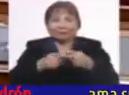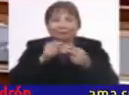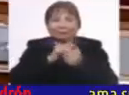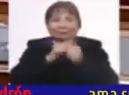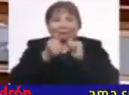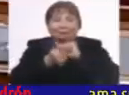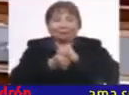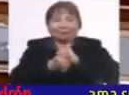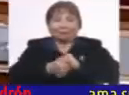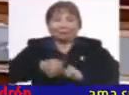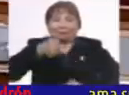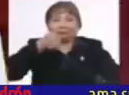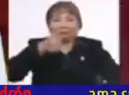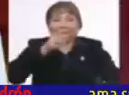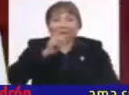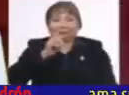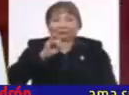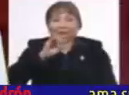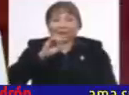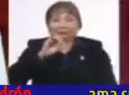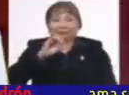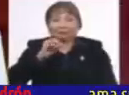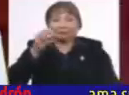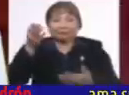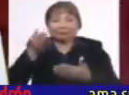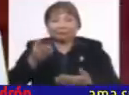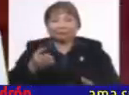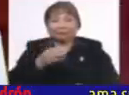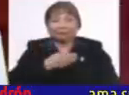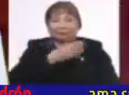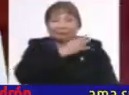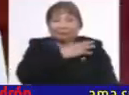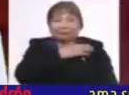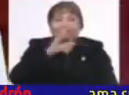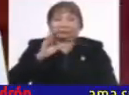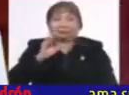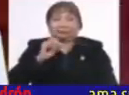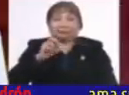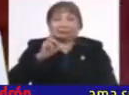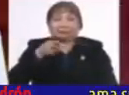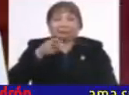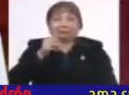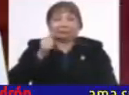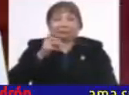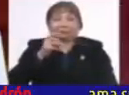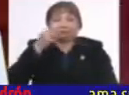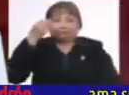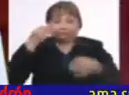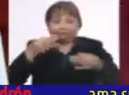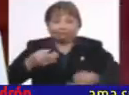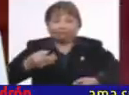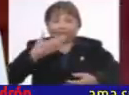cambiar al jefe de la digemin de traer al color el colchado fue una decisión tomada